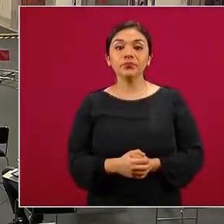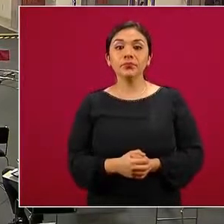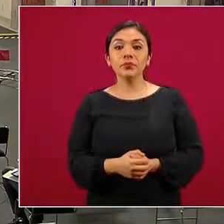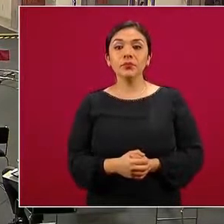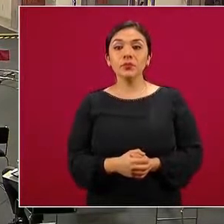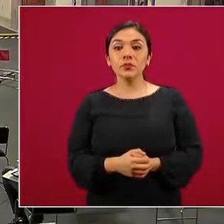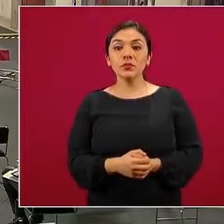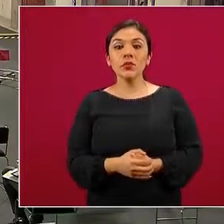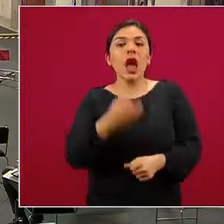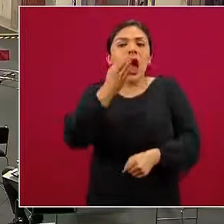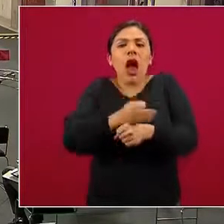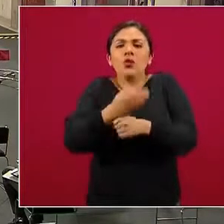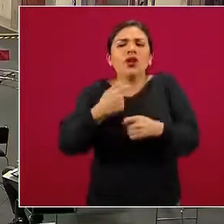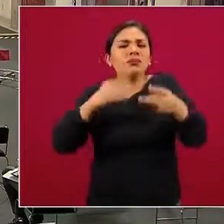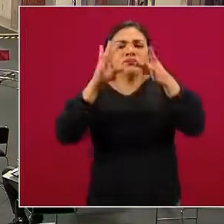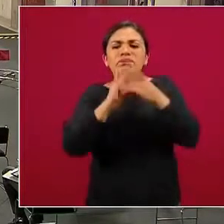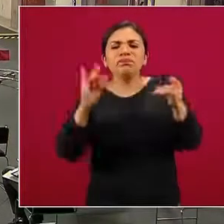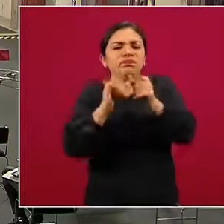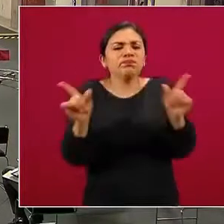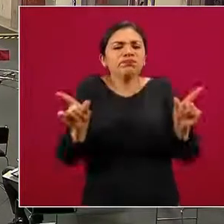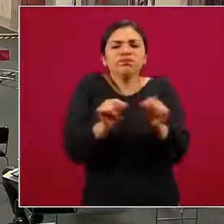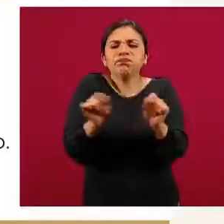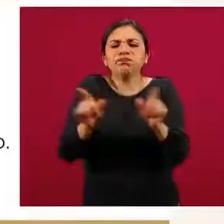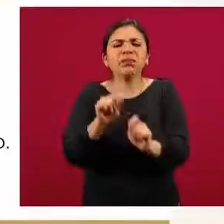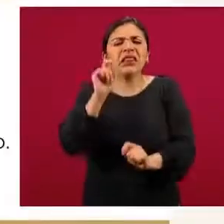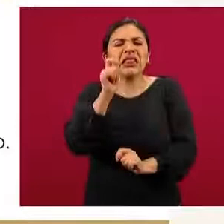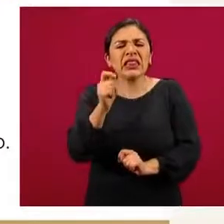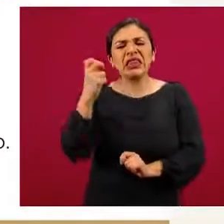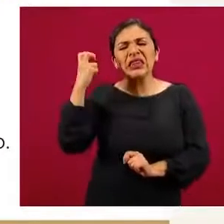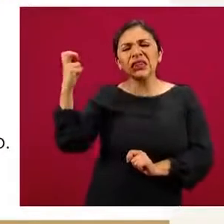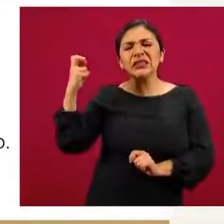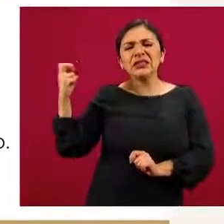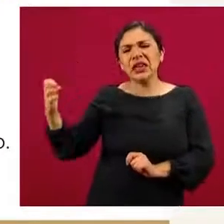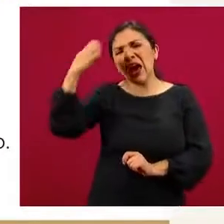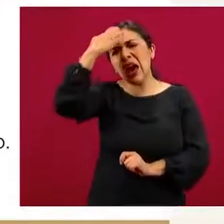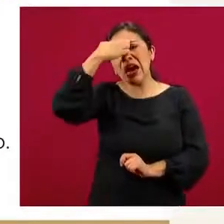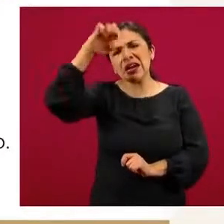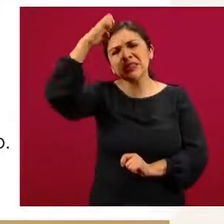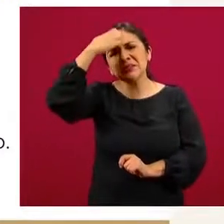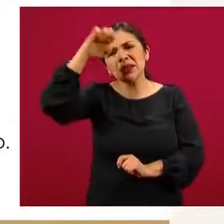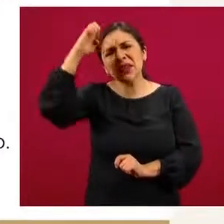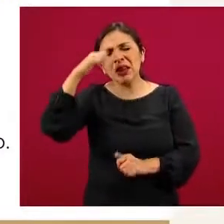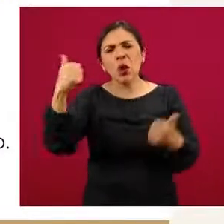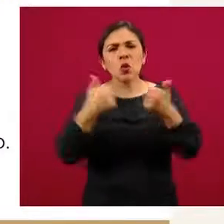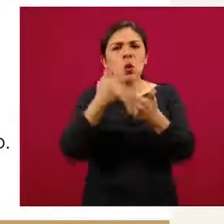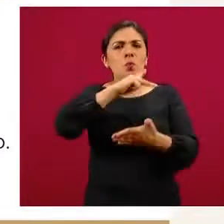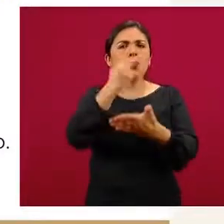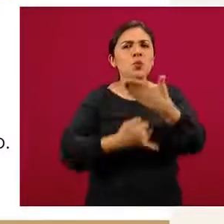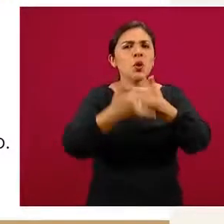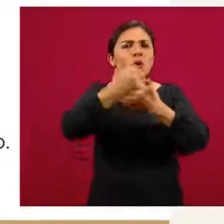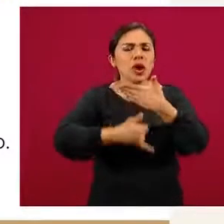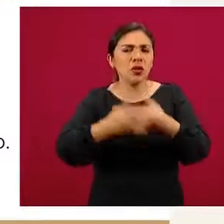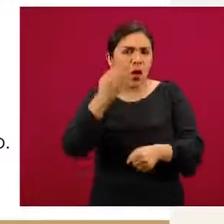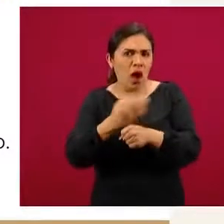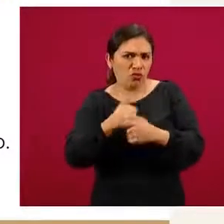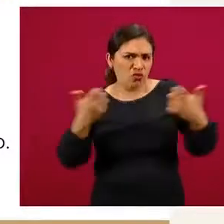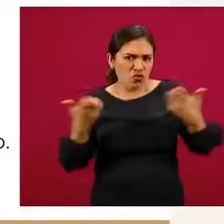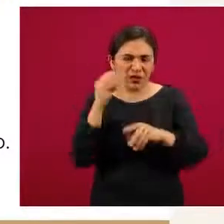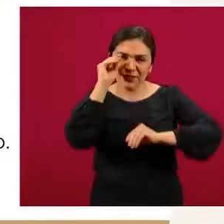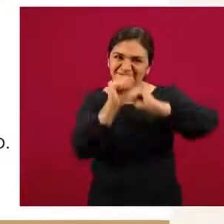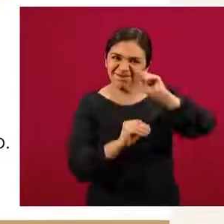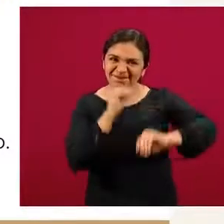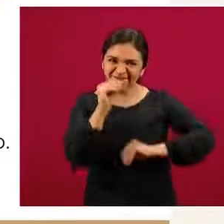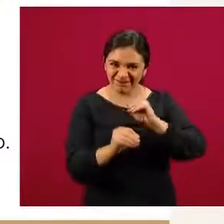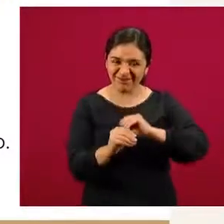Y les voy a hablar muy brevemente de estas experiencias, de estos proyectos que estamos